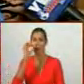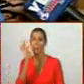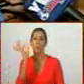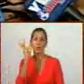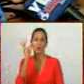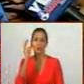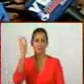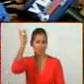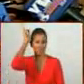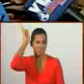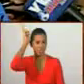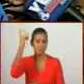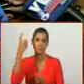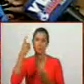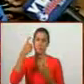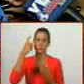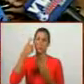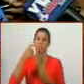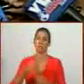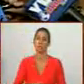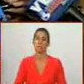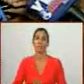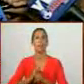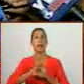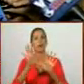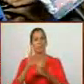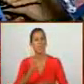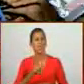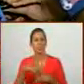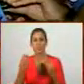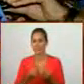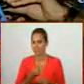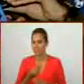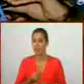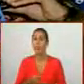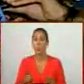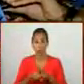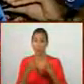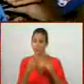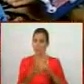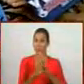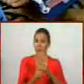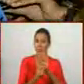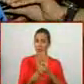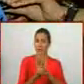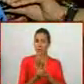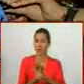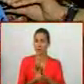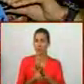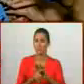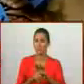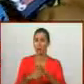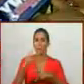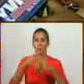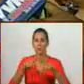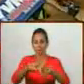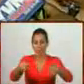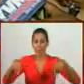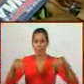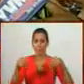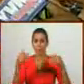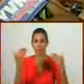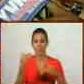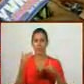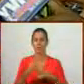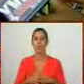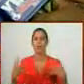más claridad de lo que tenemos que hacer, porque tal como lo manda la Constitución y la ley, estos procesos de demarcación tenemos que hacerlo y debemos